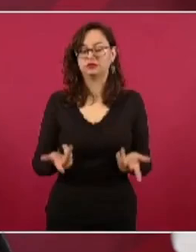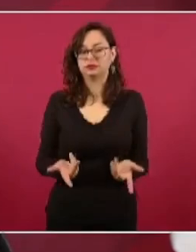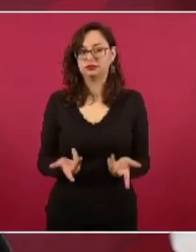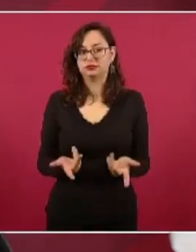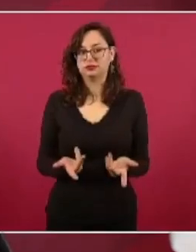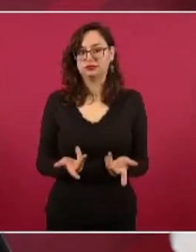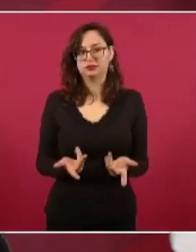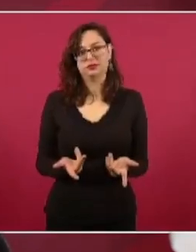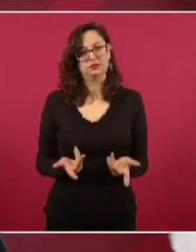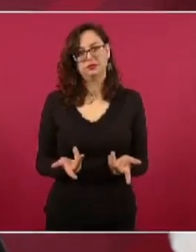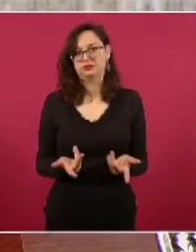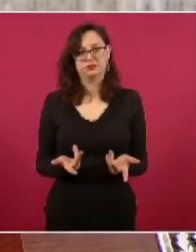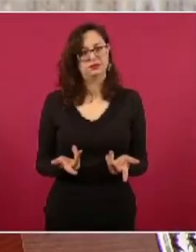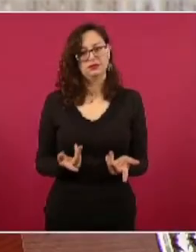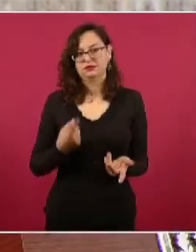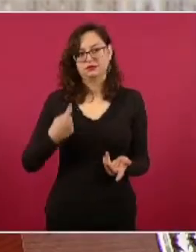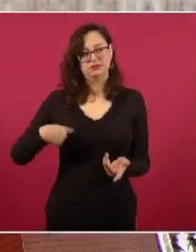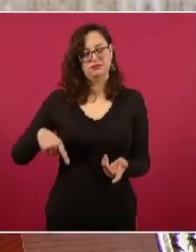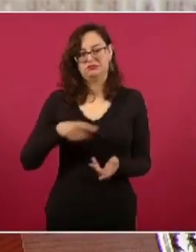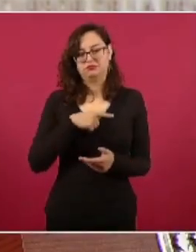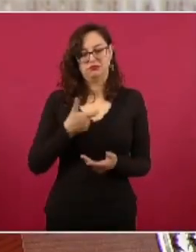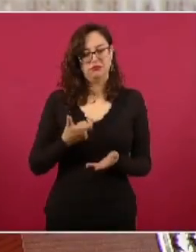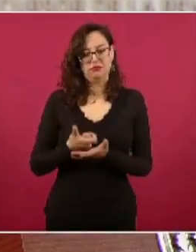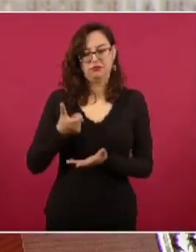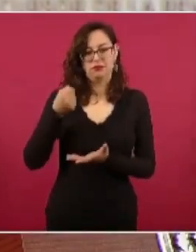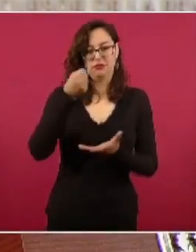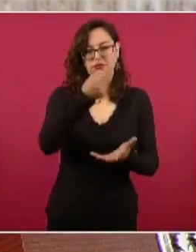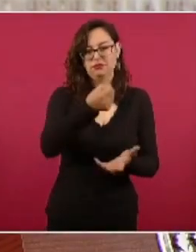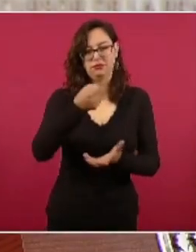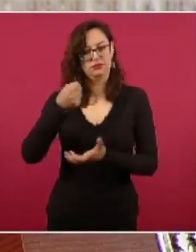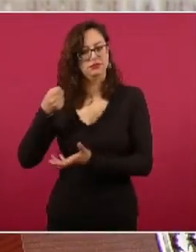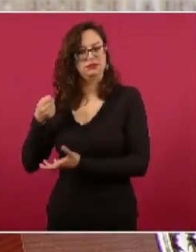sino lo que se ahorra